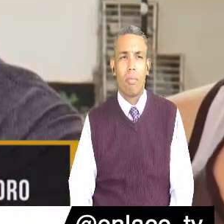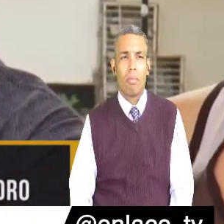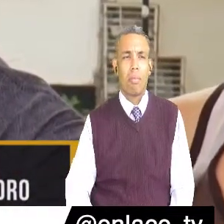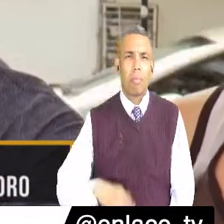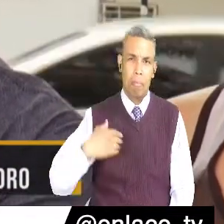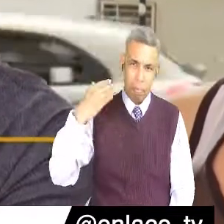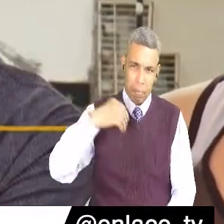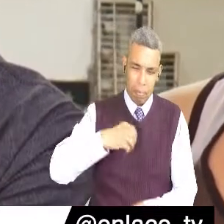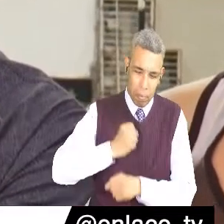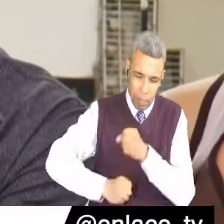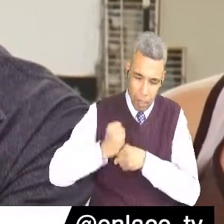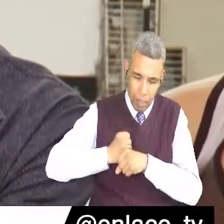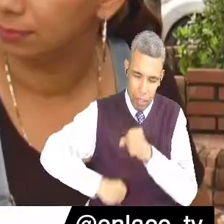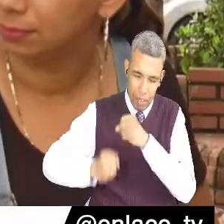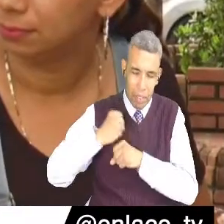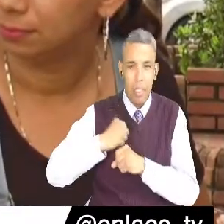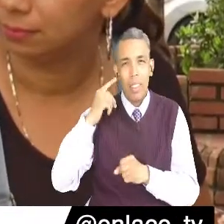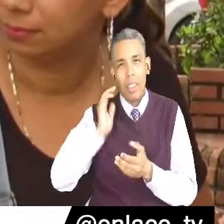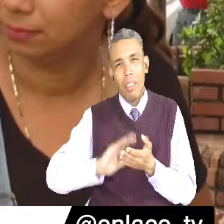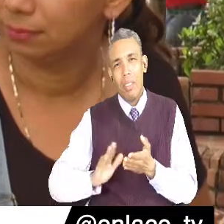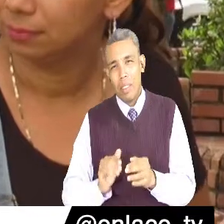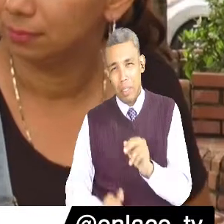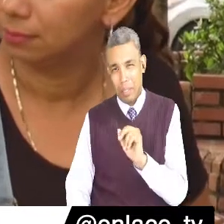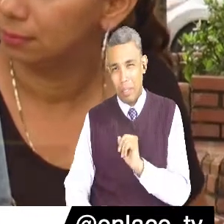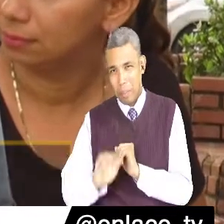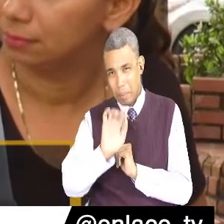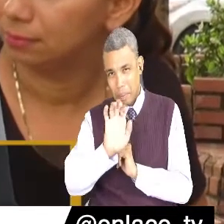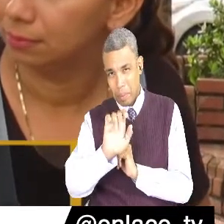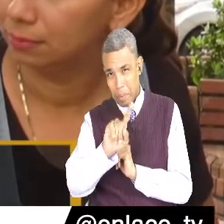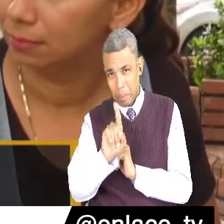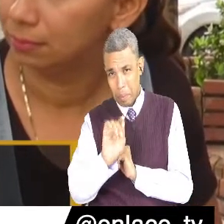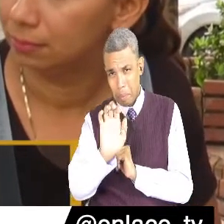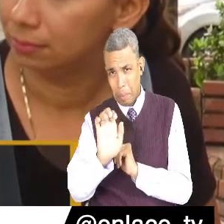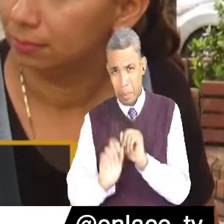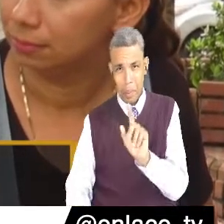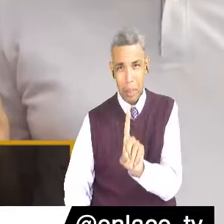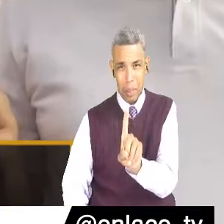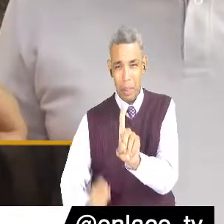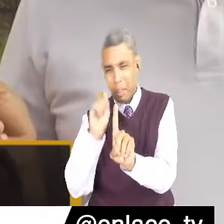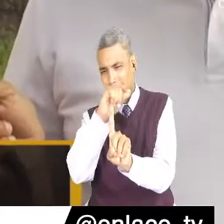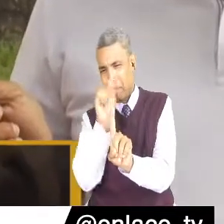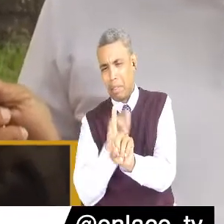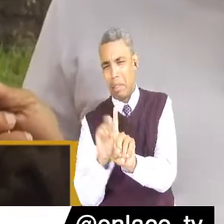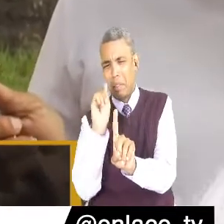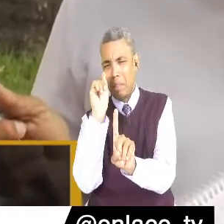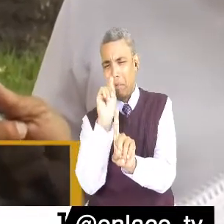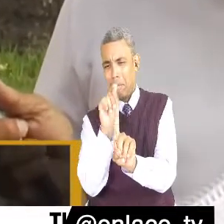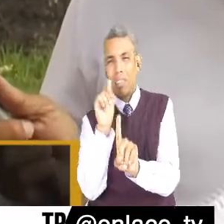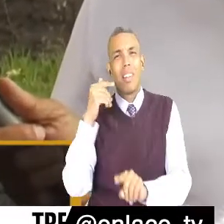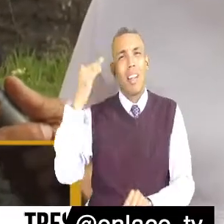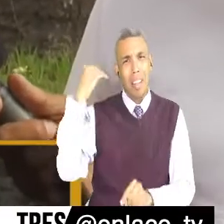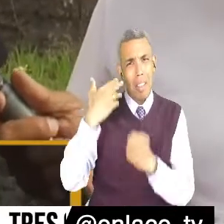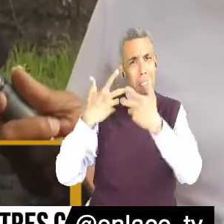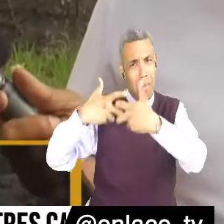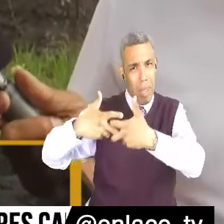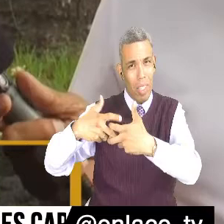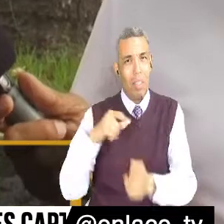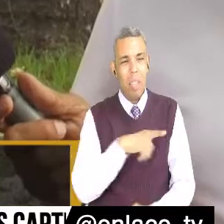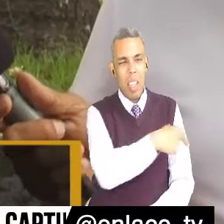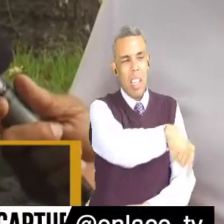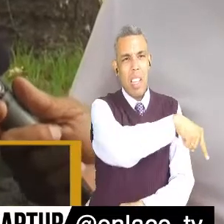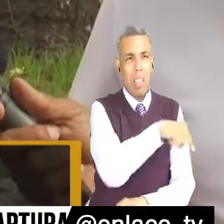de vigilancia a la empresa social del estado AS Barranca Bermeja reclaman el pago de salarios y prestaciones sociales. Nosotros hace aproximadamente